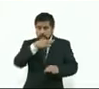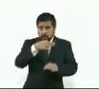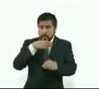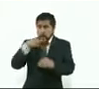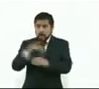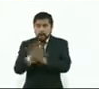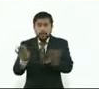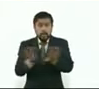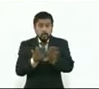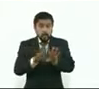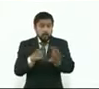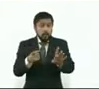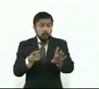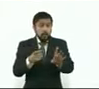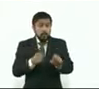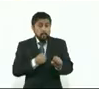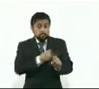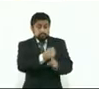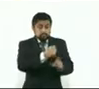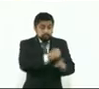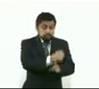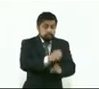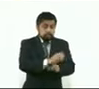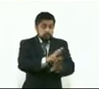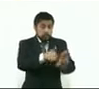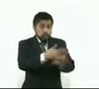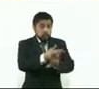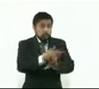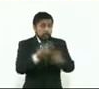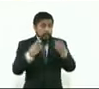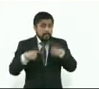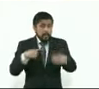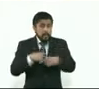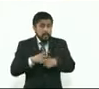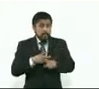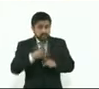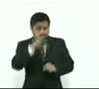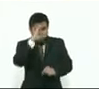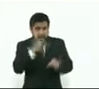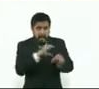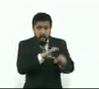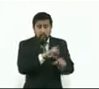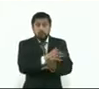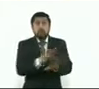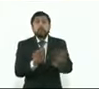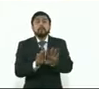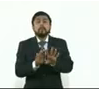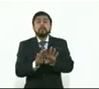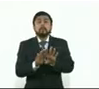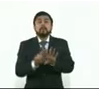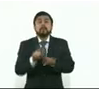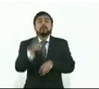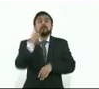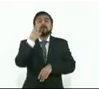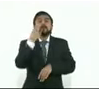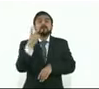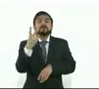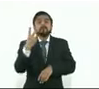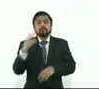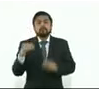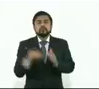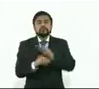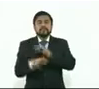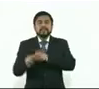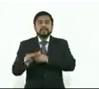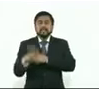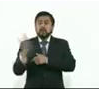contra las torturas? ¿Qué está pasando? ¿Por qué sacar otro mecanismo? Son de previos al 2018. Okay. O sea, las recomendaciones